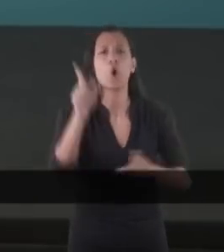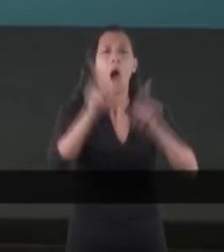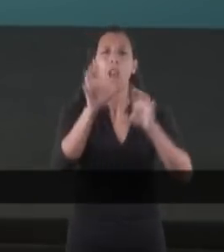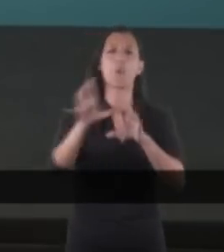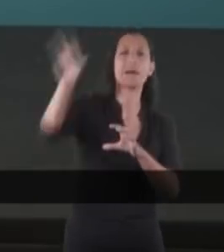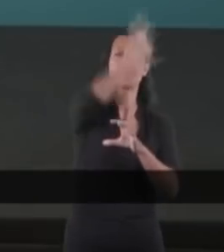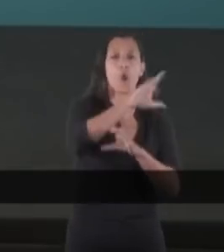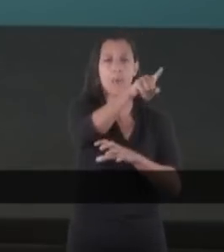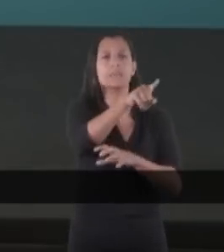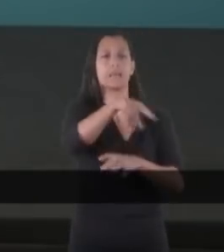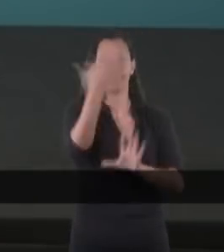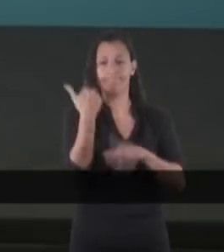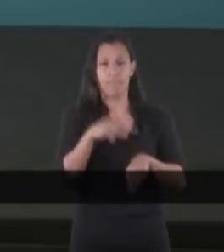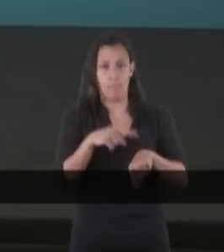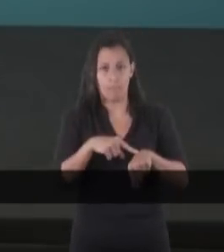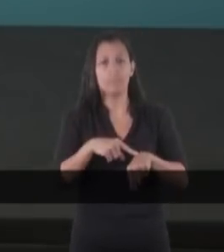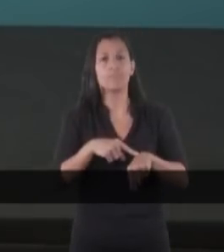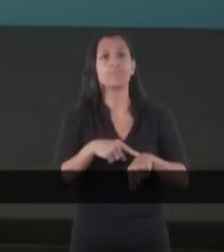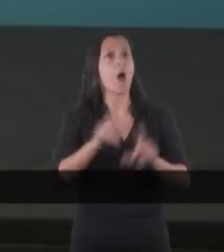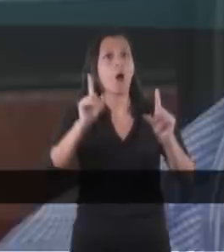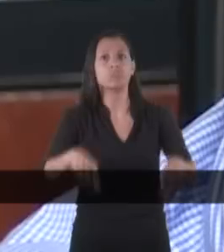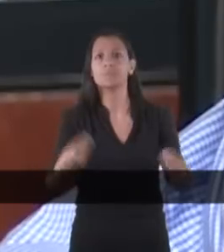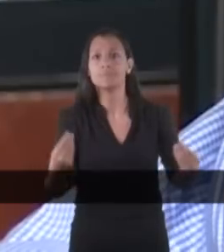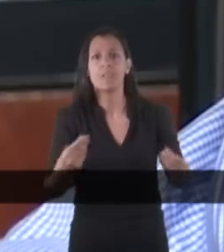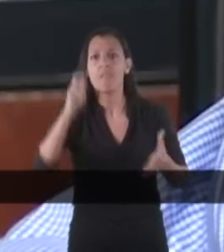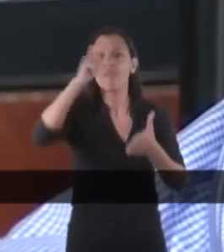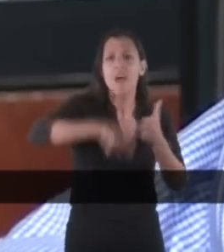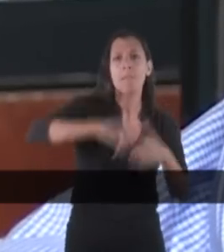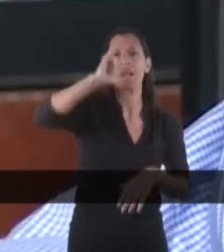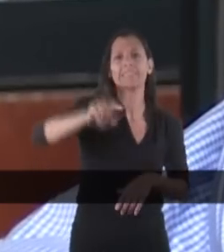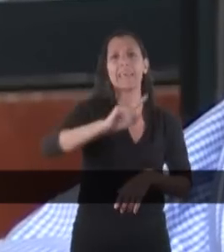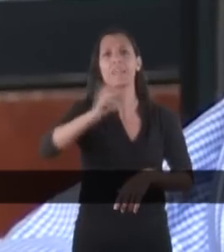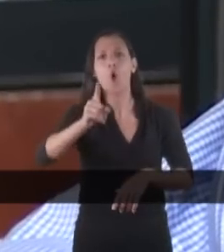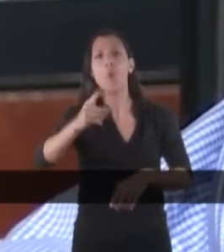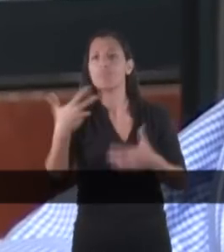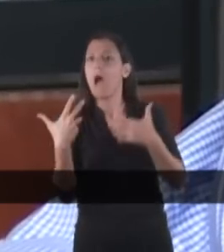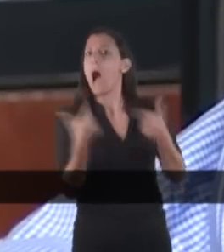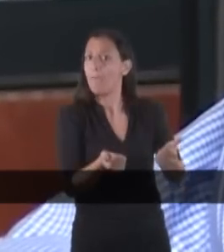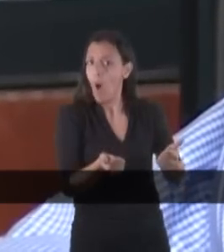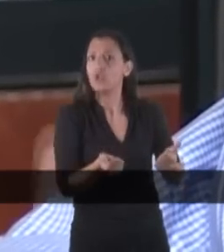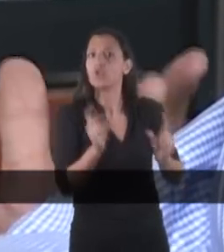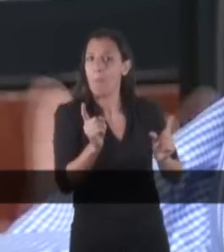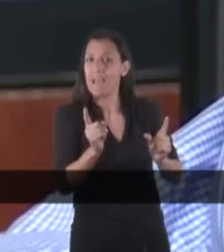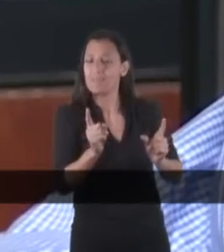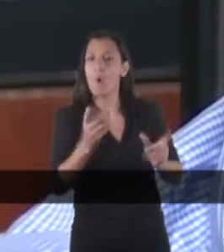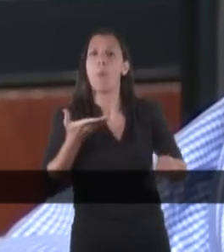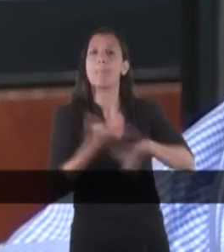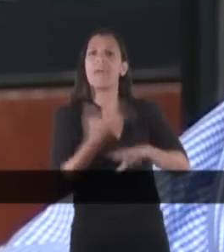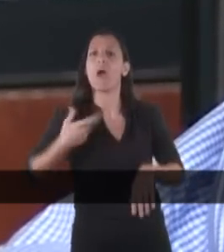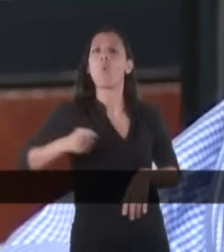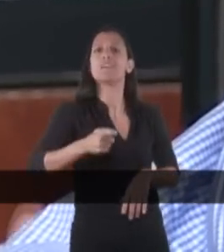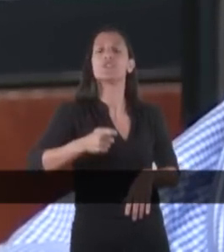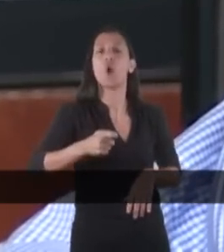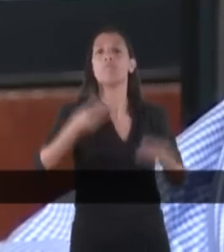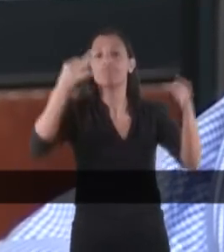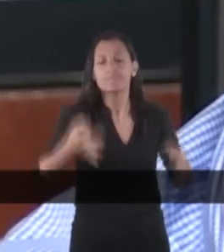provincias de las que en las últimas horas no se tenía claro si habían firmado o no el apoyo a esta iniciativa, en particular Chubut,